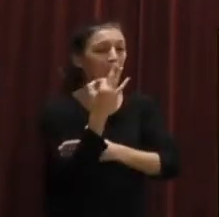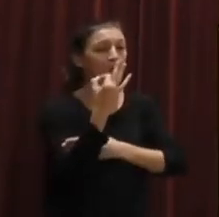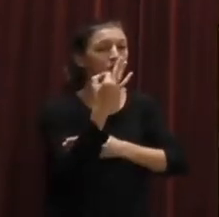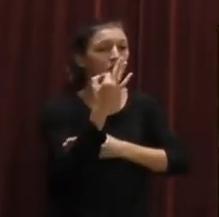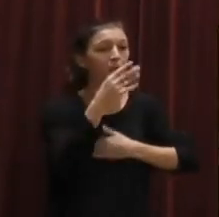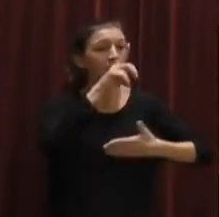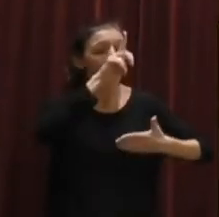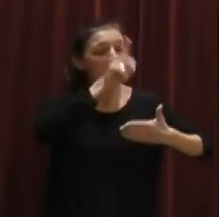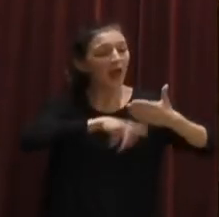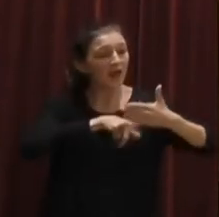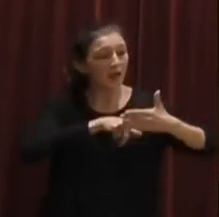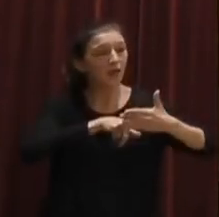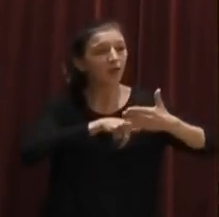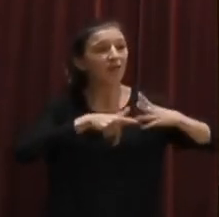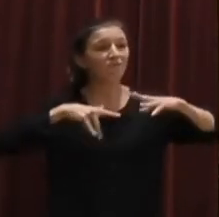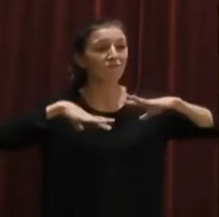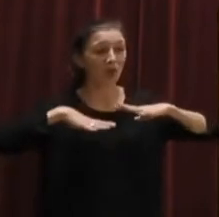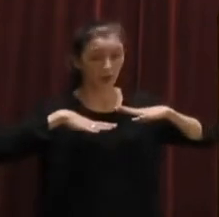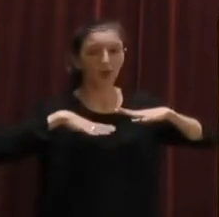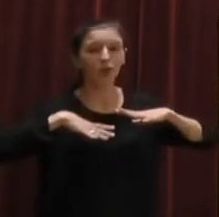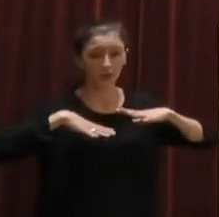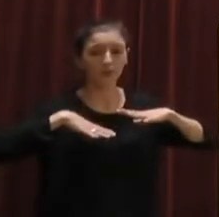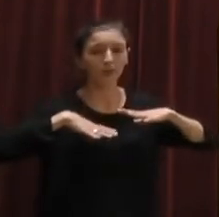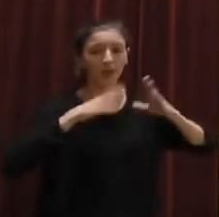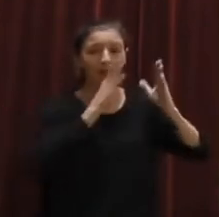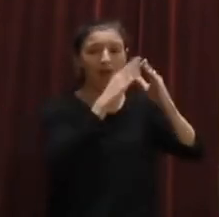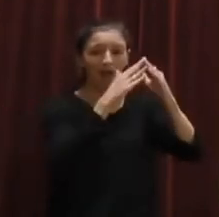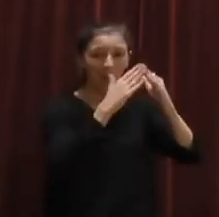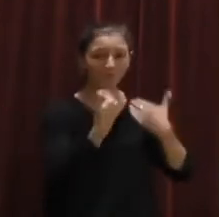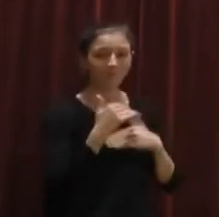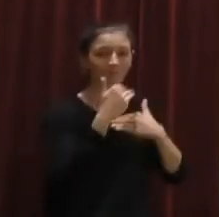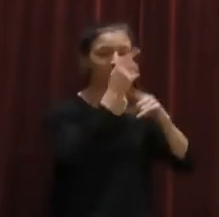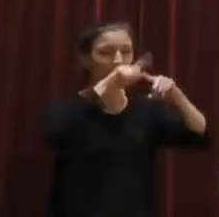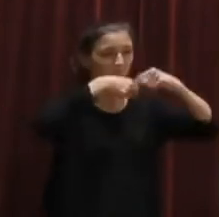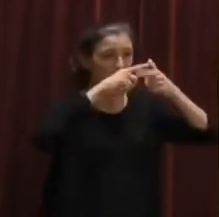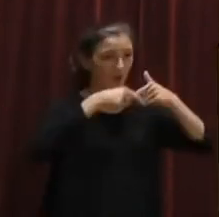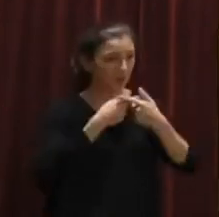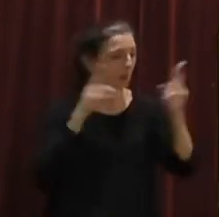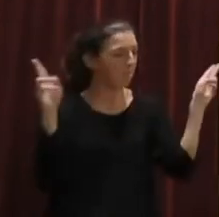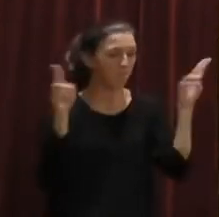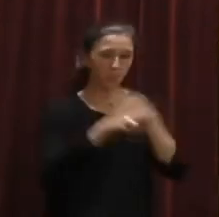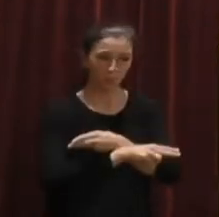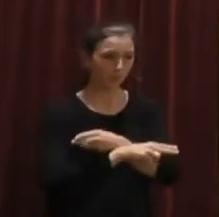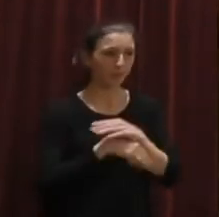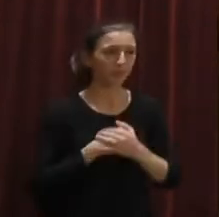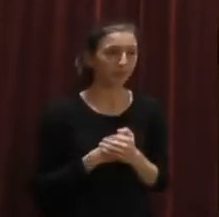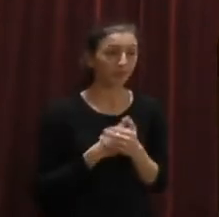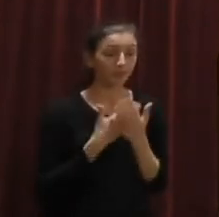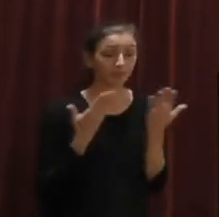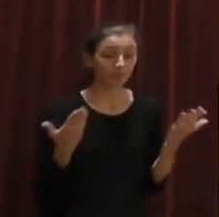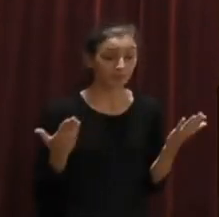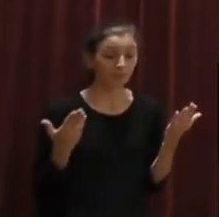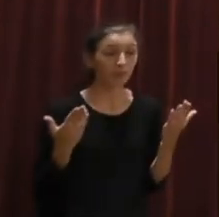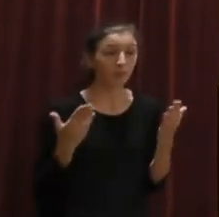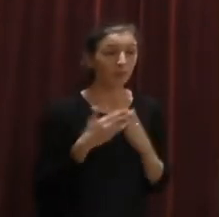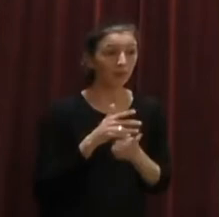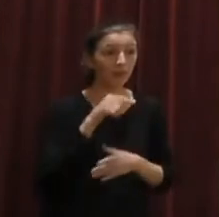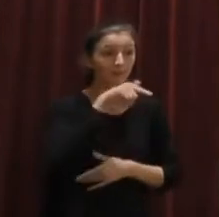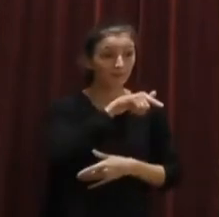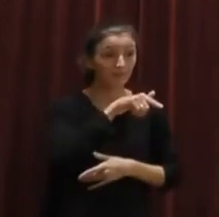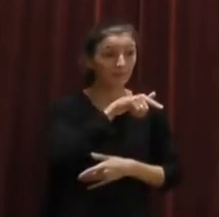plurifamiliares. Ojalá fueran ciertas esas cifras. Ja sabemos que no, que no todas esas viviendas están pasando al mercado